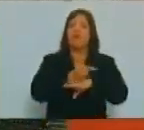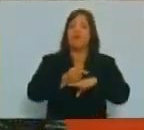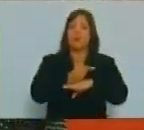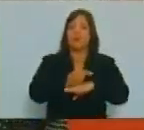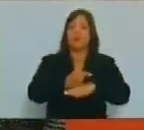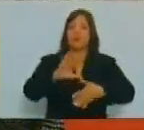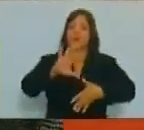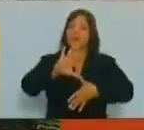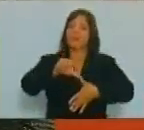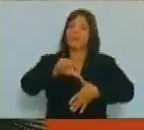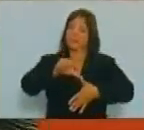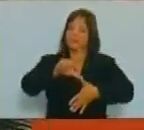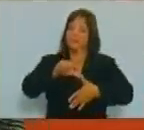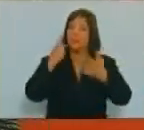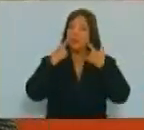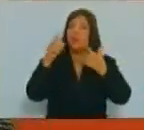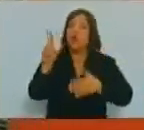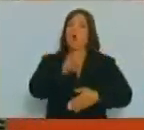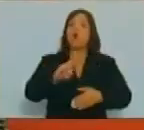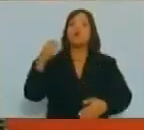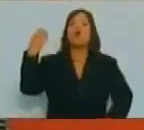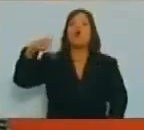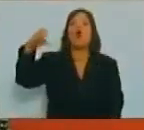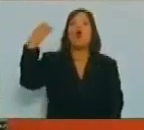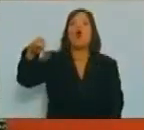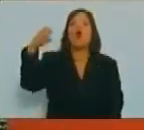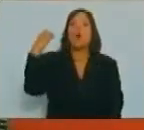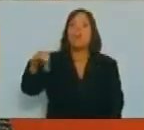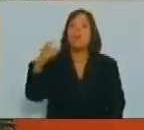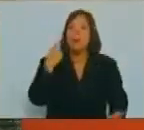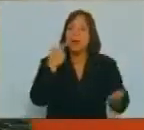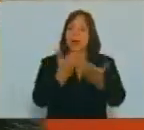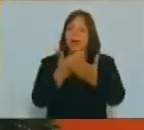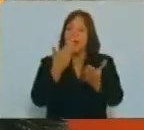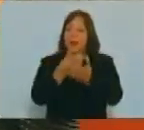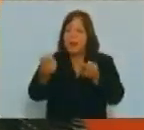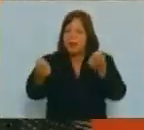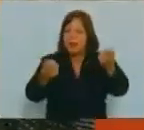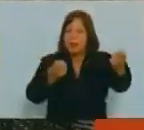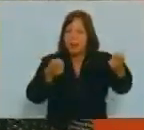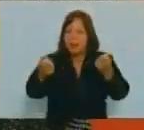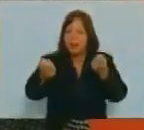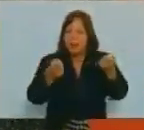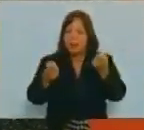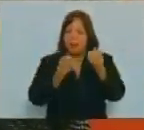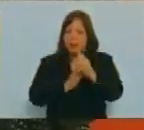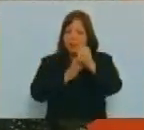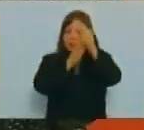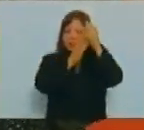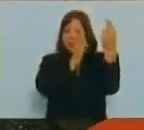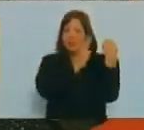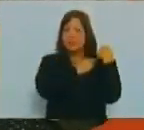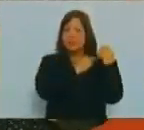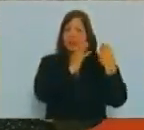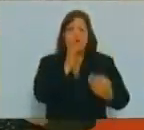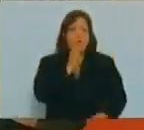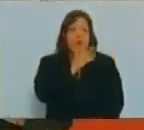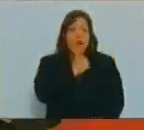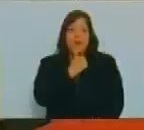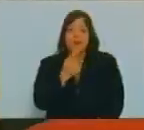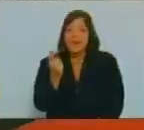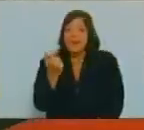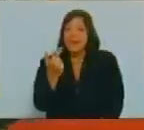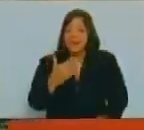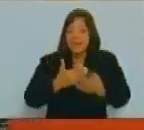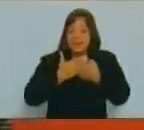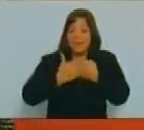continente utilizando a colombia como un es estratégico para ello no tenían todavía el